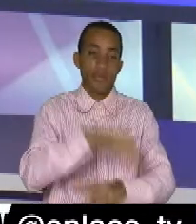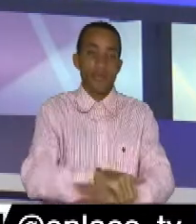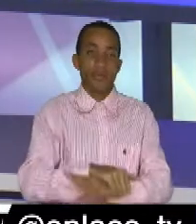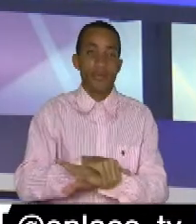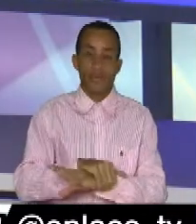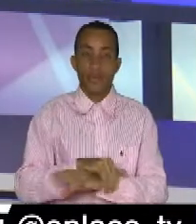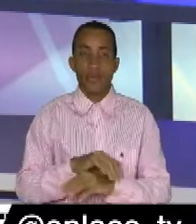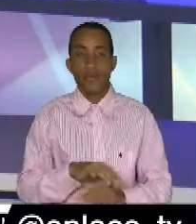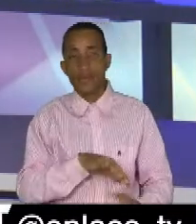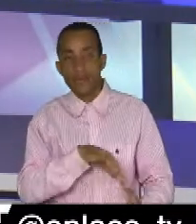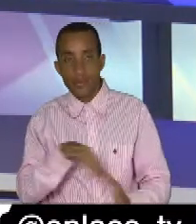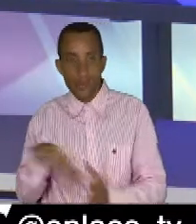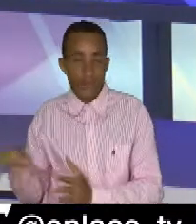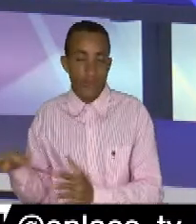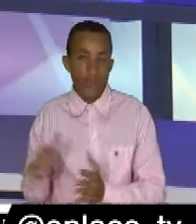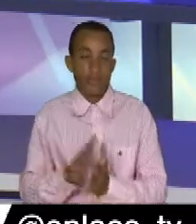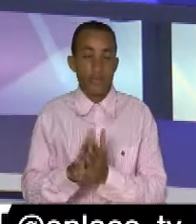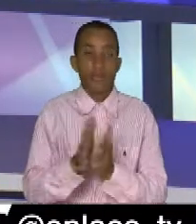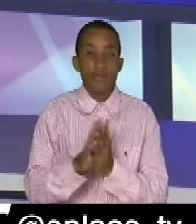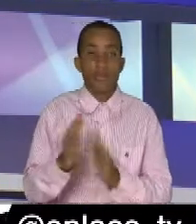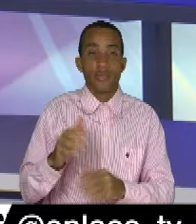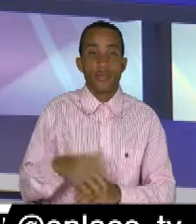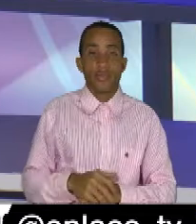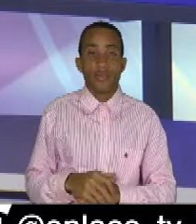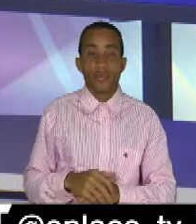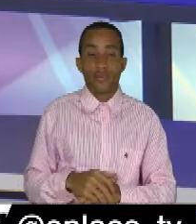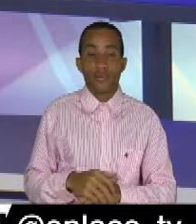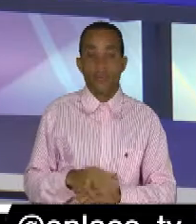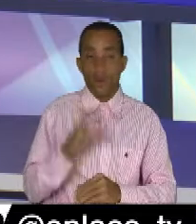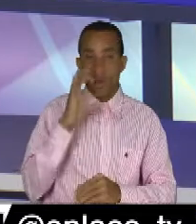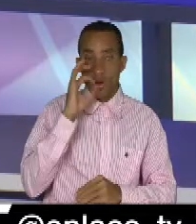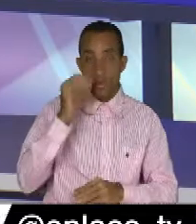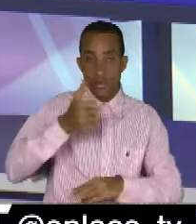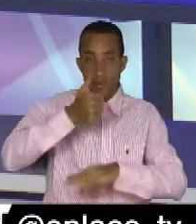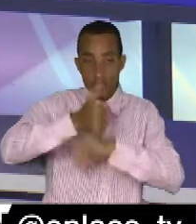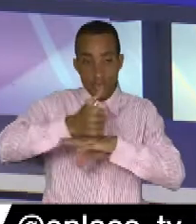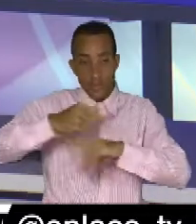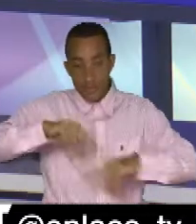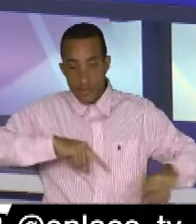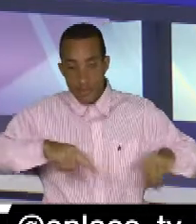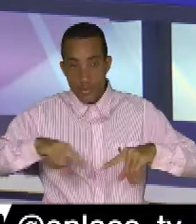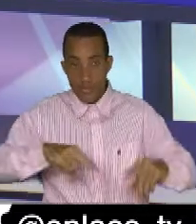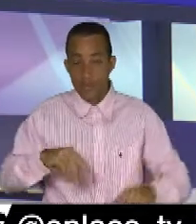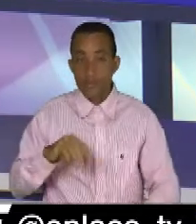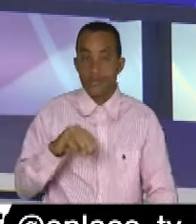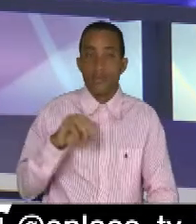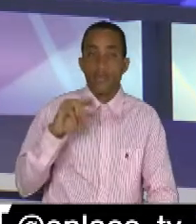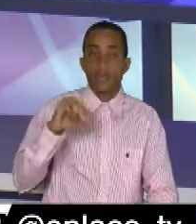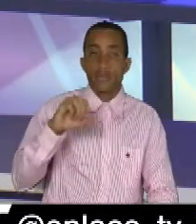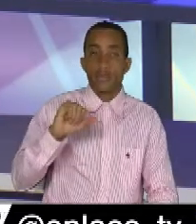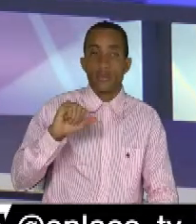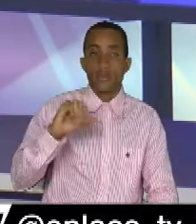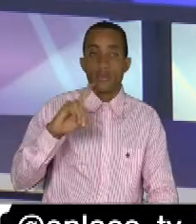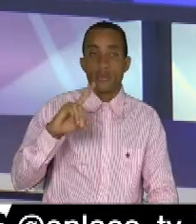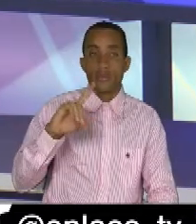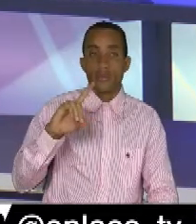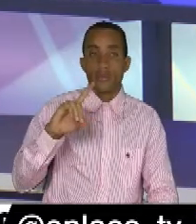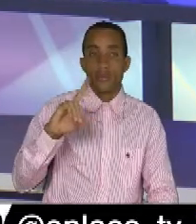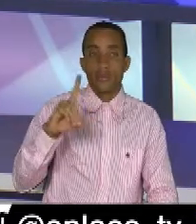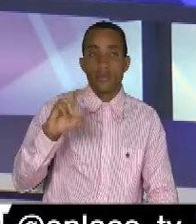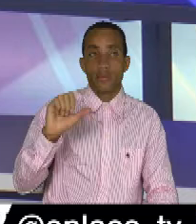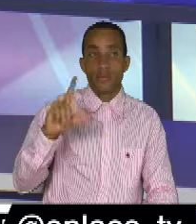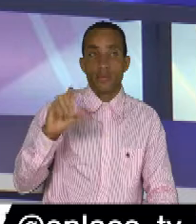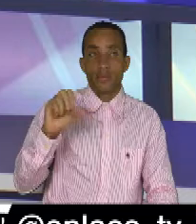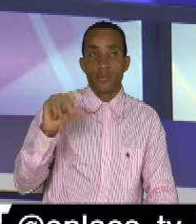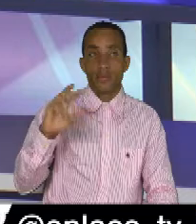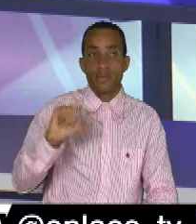El gerente del Hospital Regional del Magdalena Medio denunció que mientras en otros centros asistenciales llegan las personas que sufren accidentes de tránsito con SOAT,